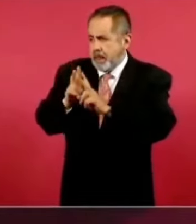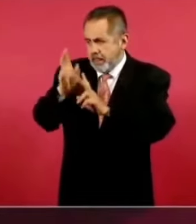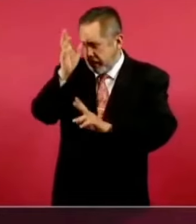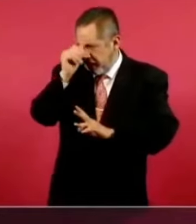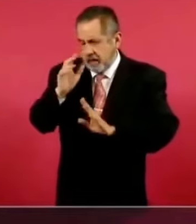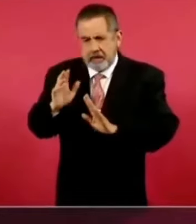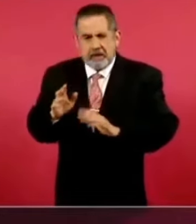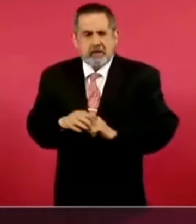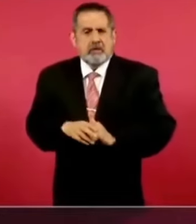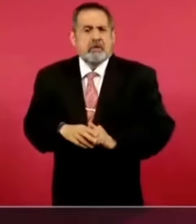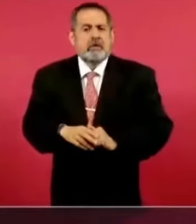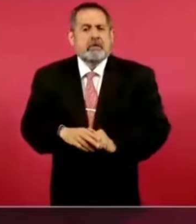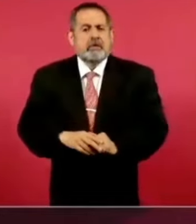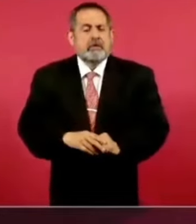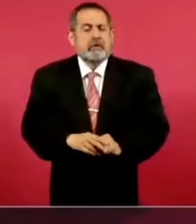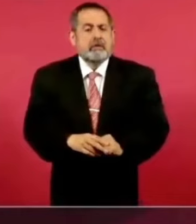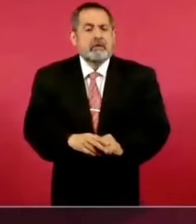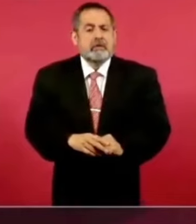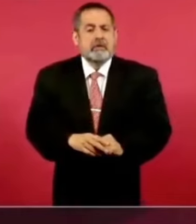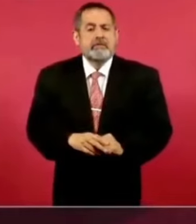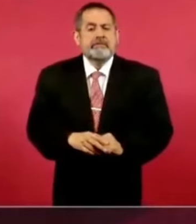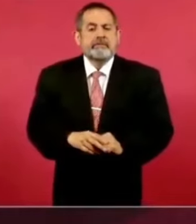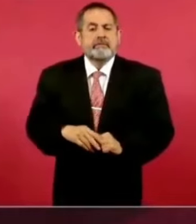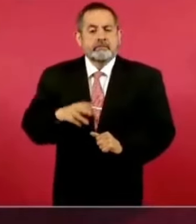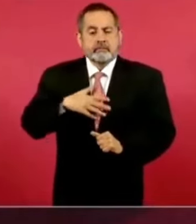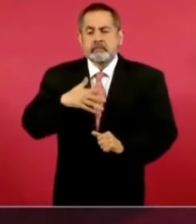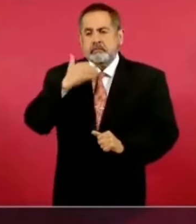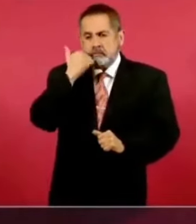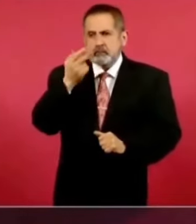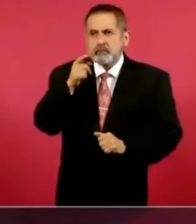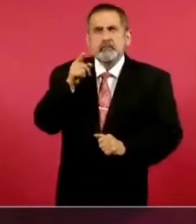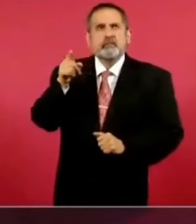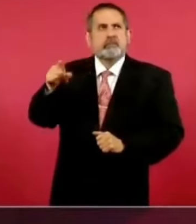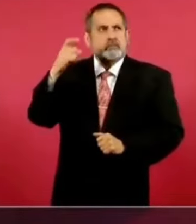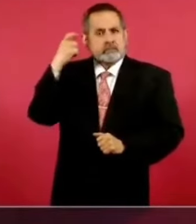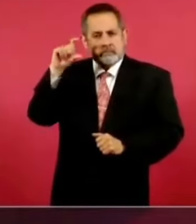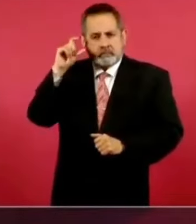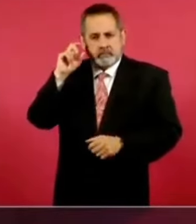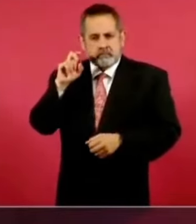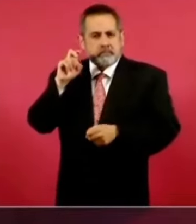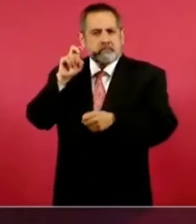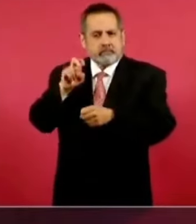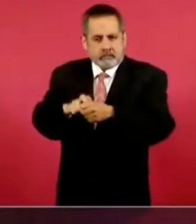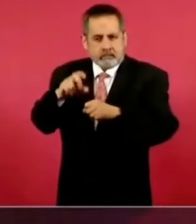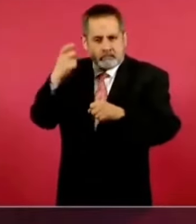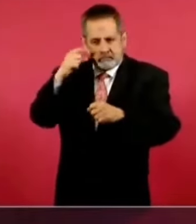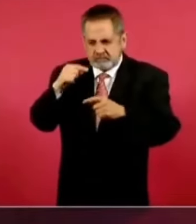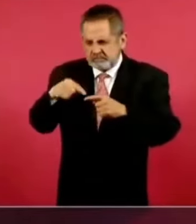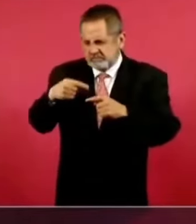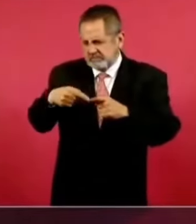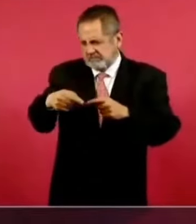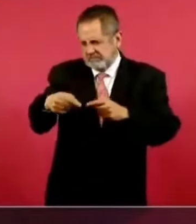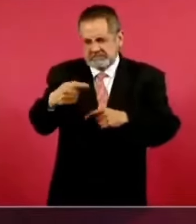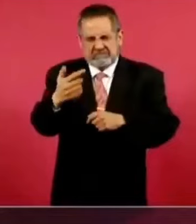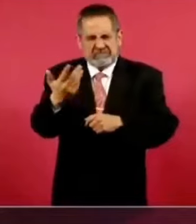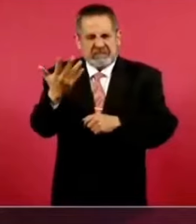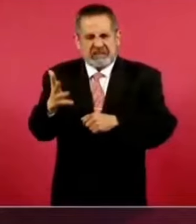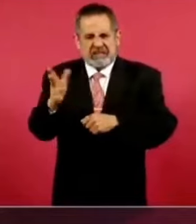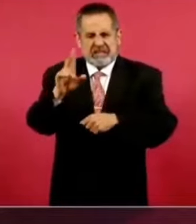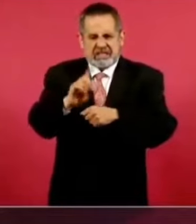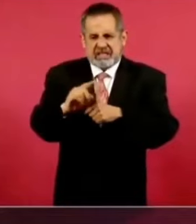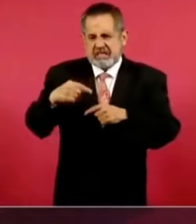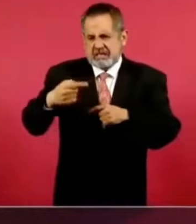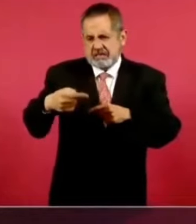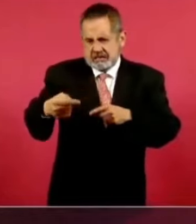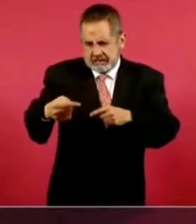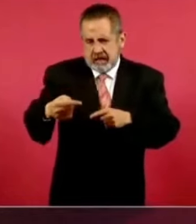porque quiero que estemos en Querétaro en unos 10 días. Vamos a estar